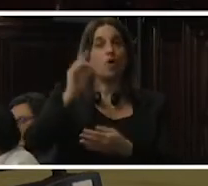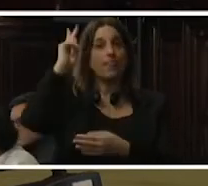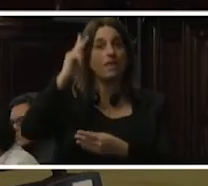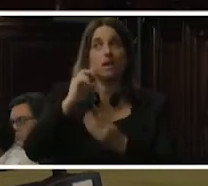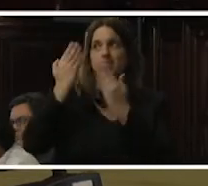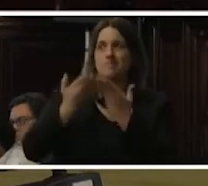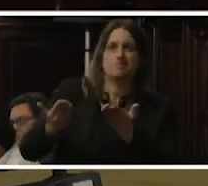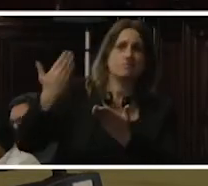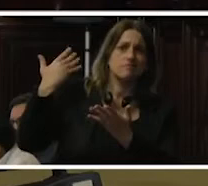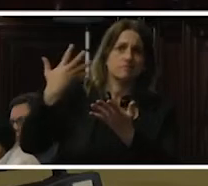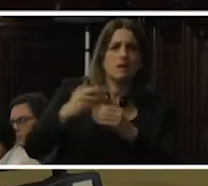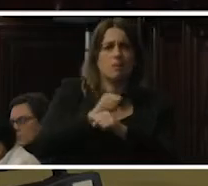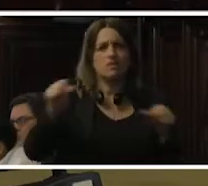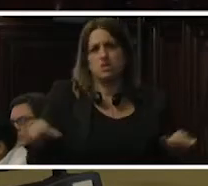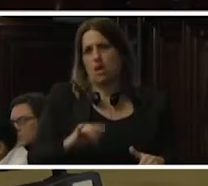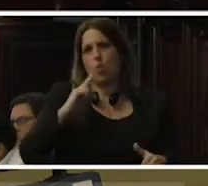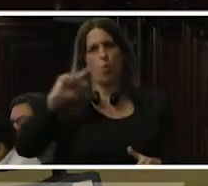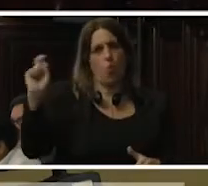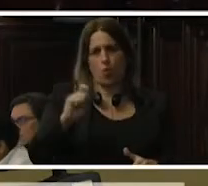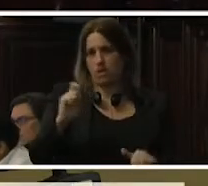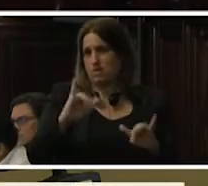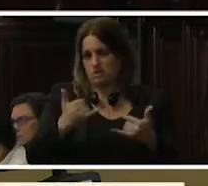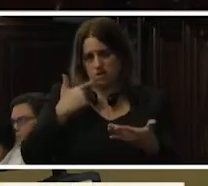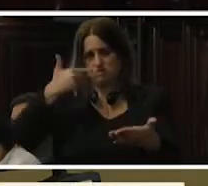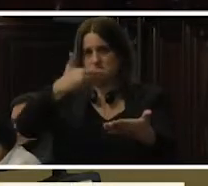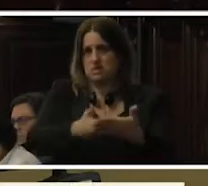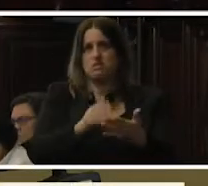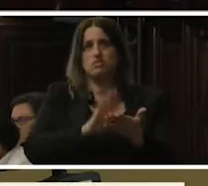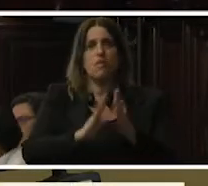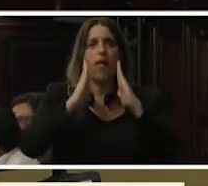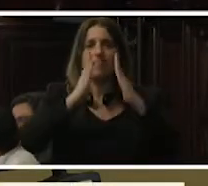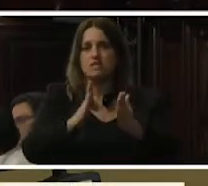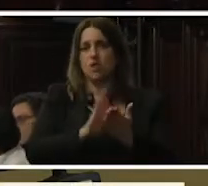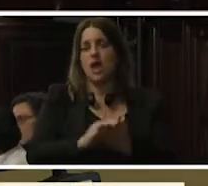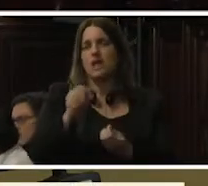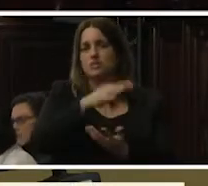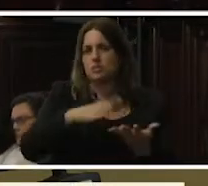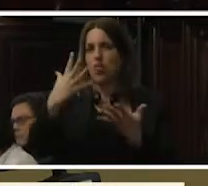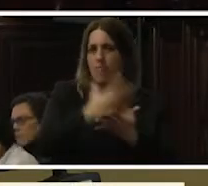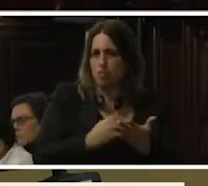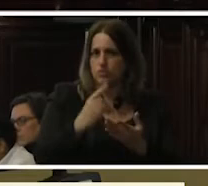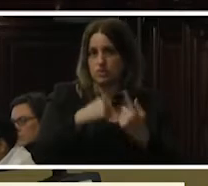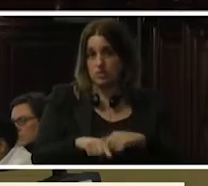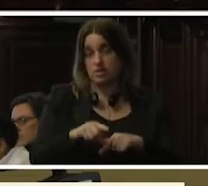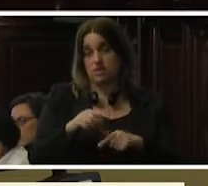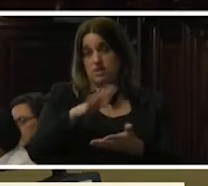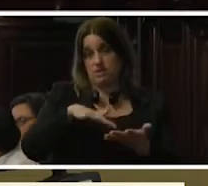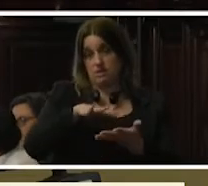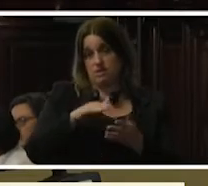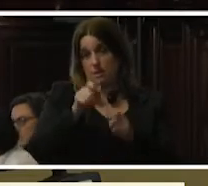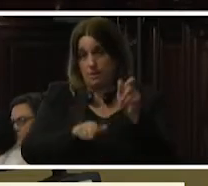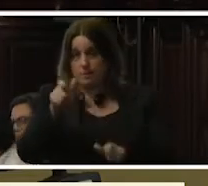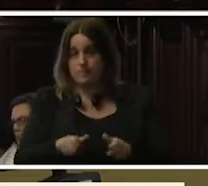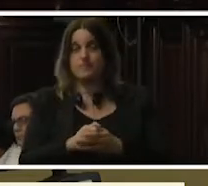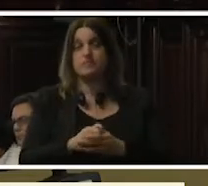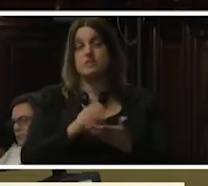ejecute acciones urgentes y a mediano plazo en atención a las situaciones de vulnerabilidad de los PIAV. Conforme a la